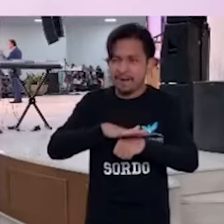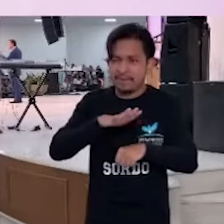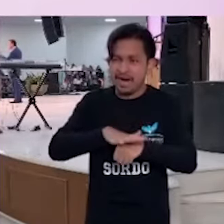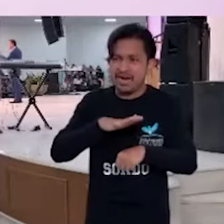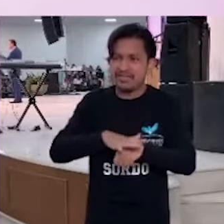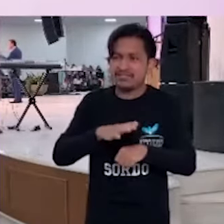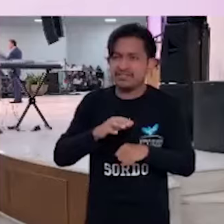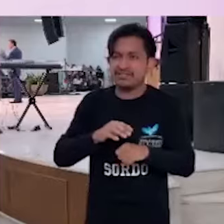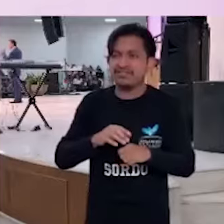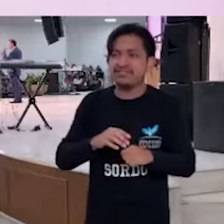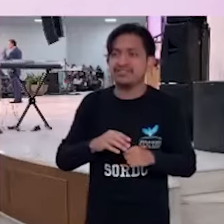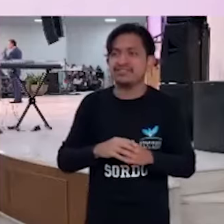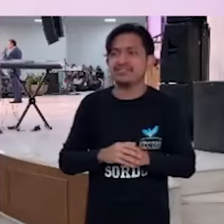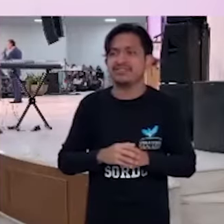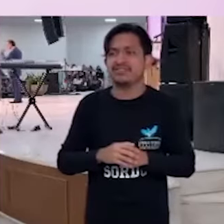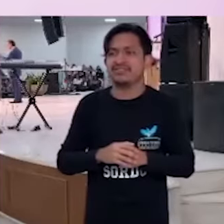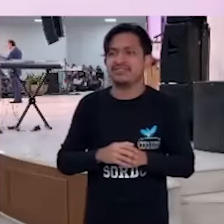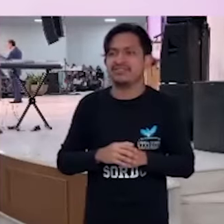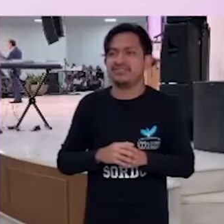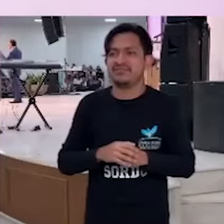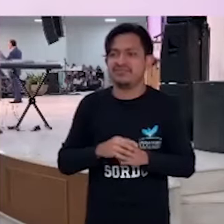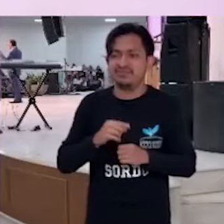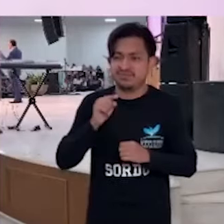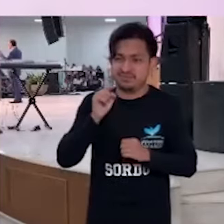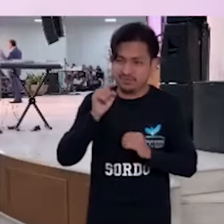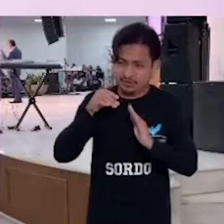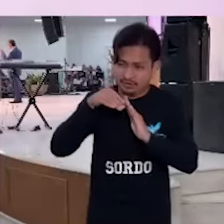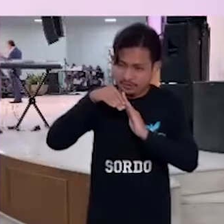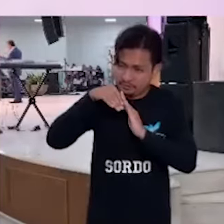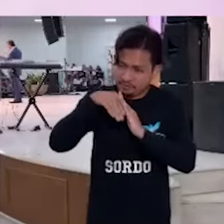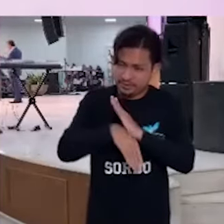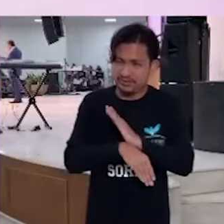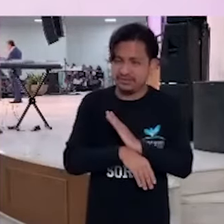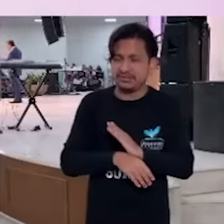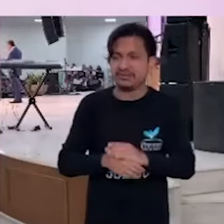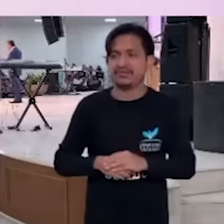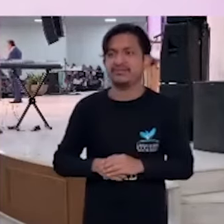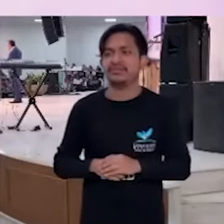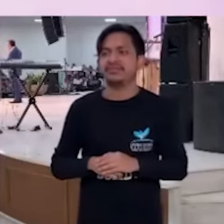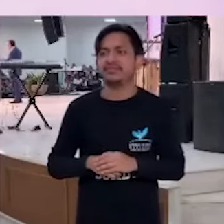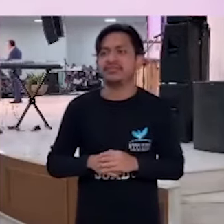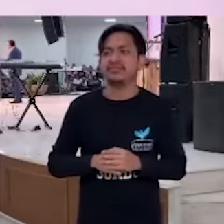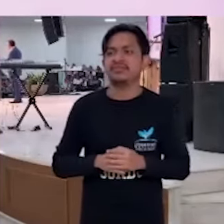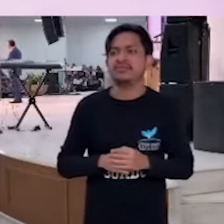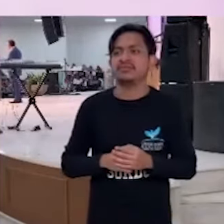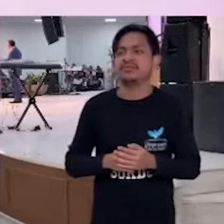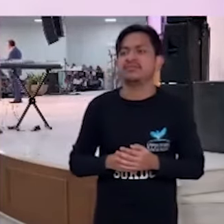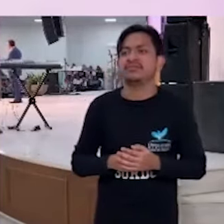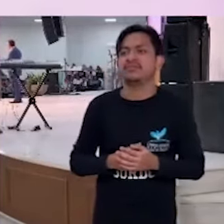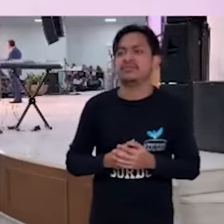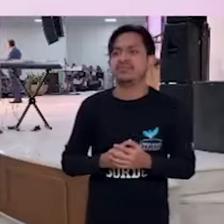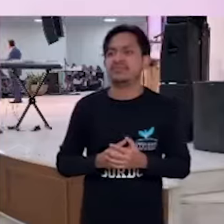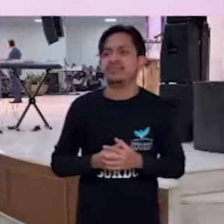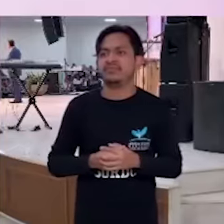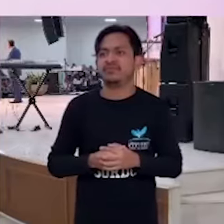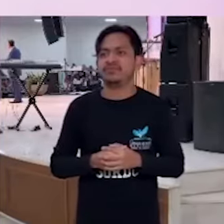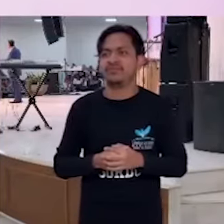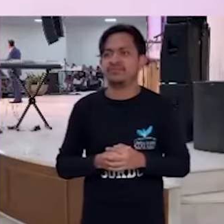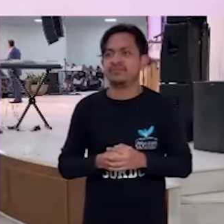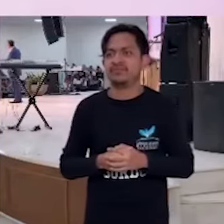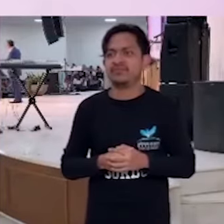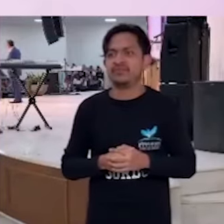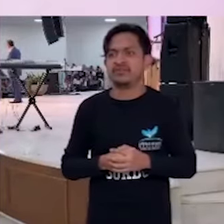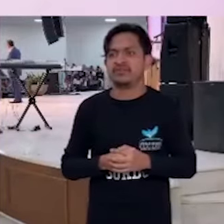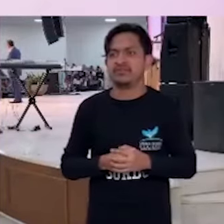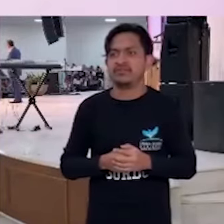con todo su conocimiento y toda su experiencia, cayeron, pues ¿qué nos hace pensar que nosotros